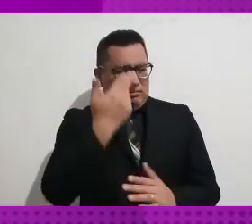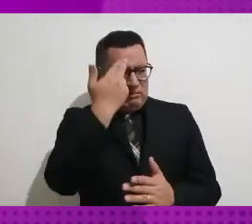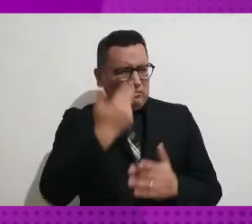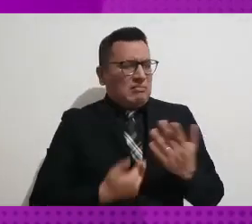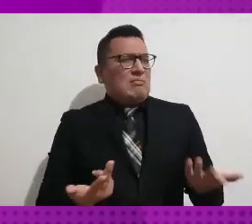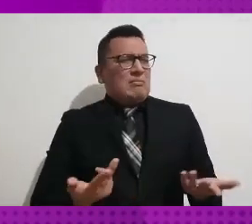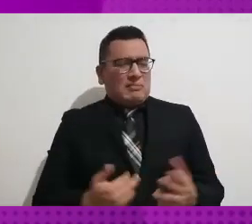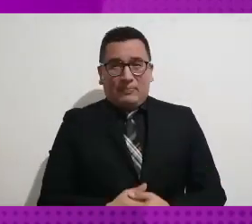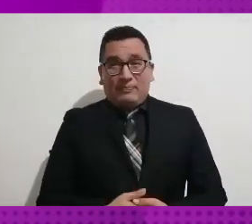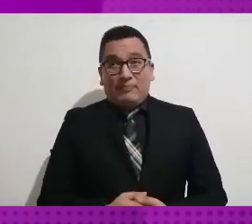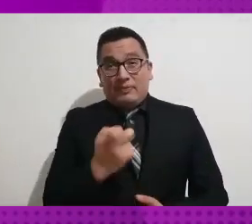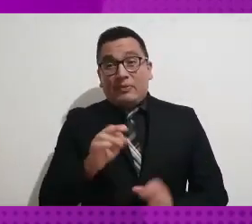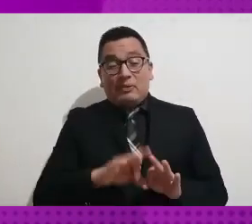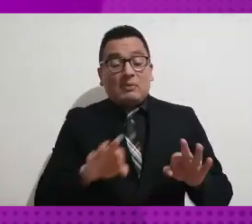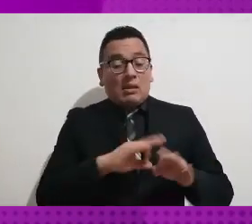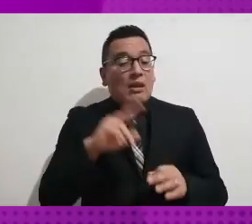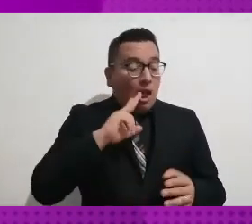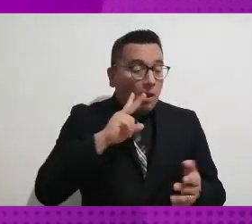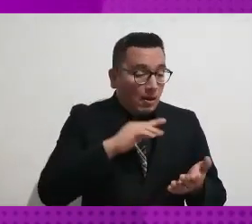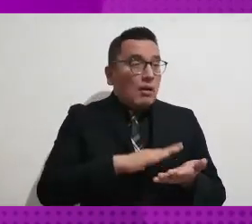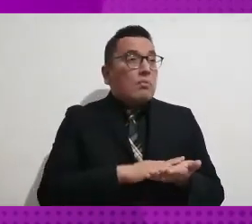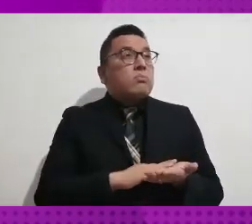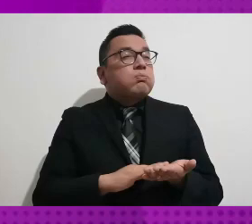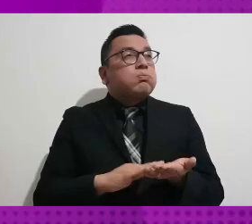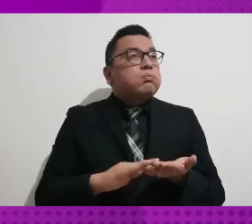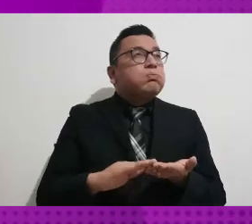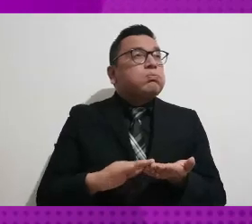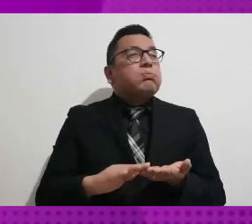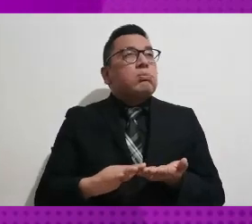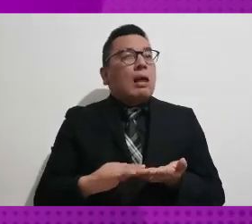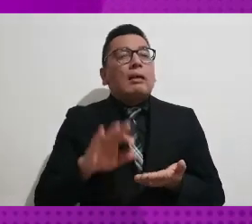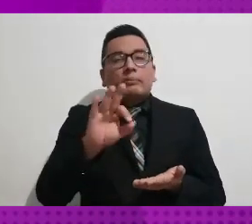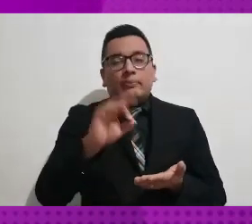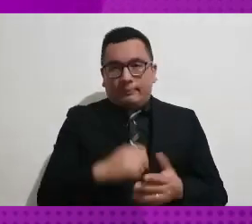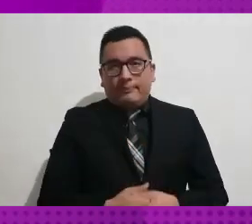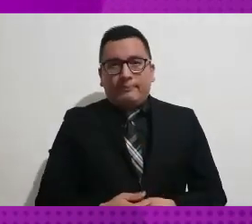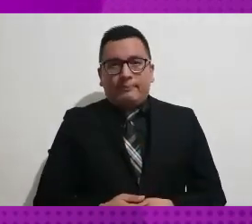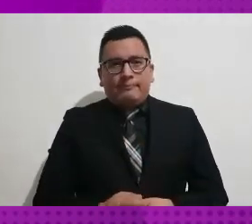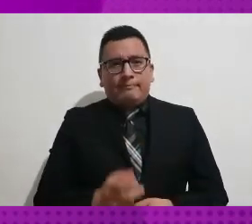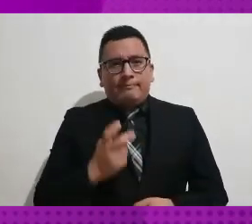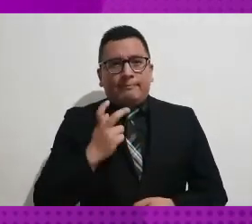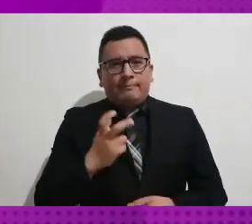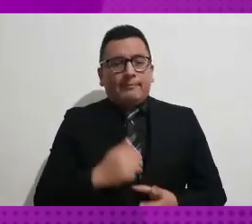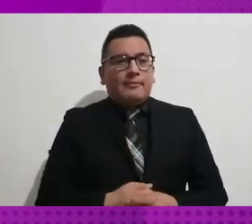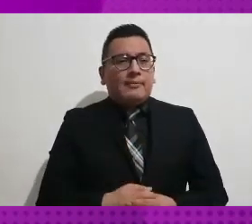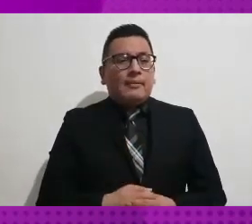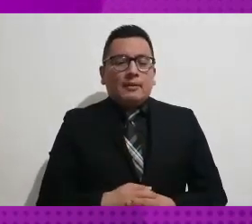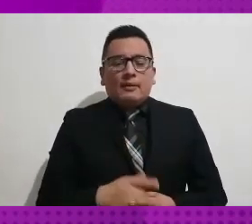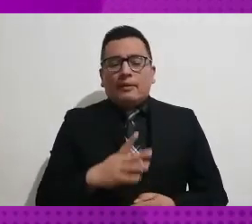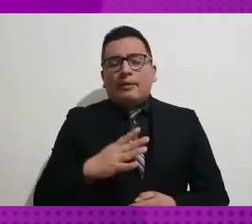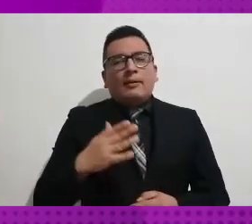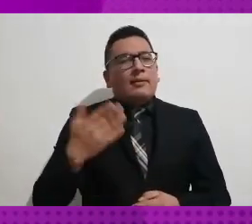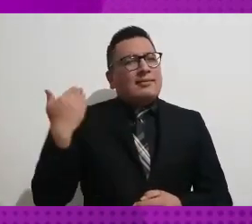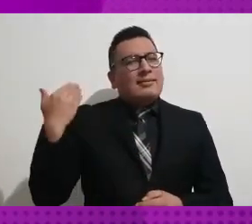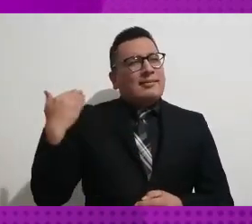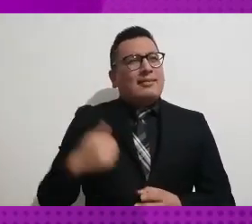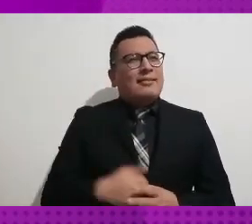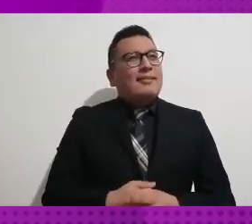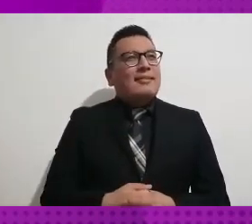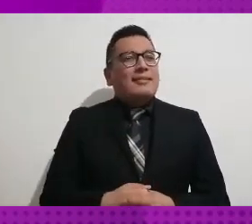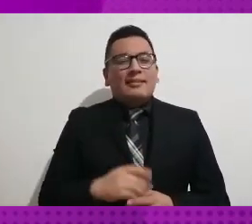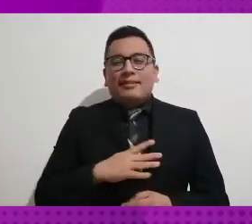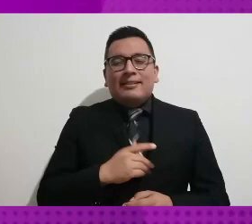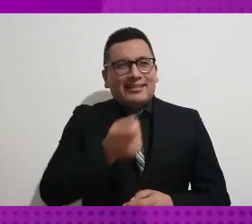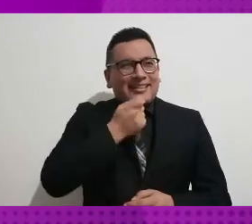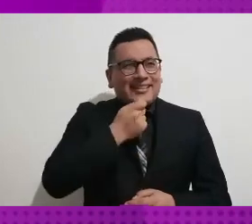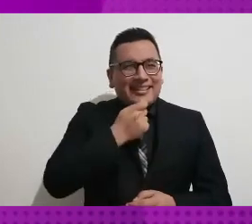es revisar también los textos. Entonces, eso pues se dio en la primer consulta infantil, ¿sí? Y fue una